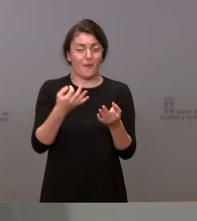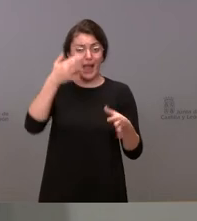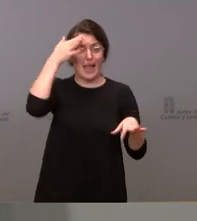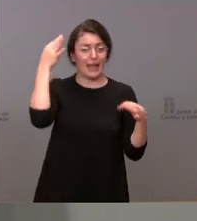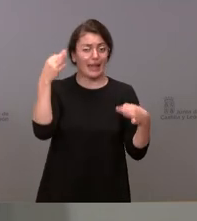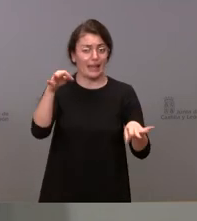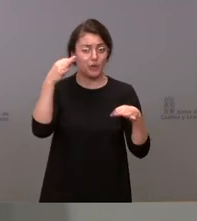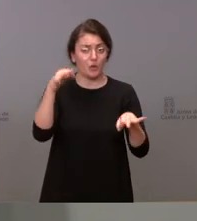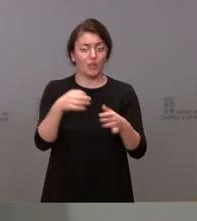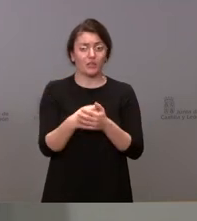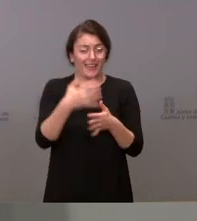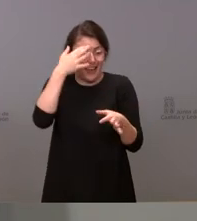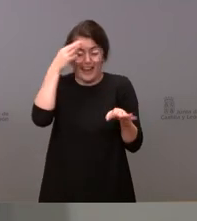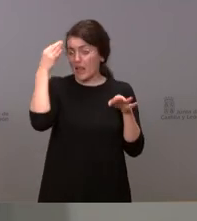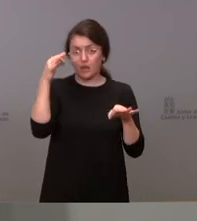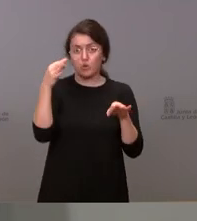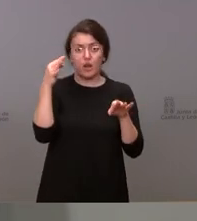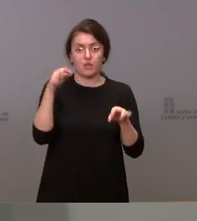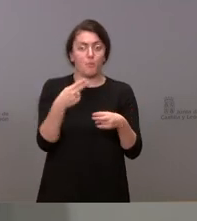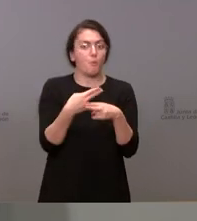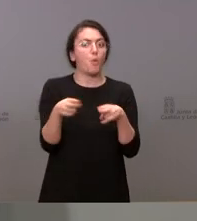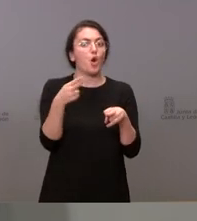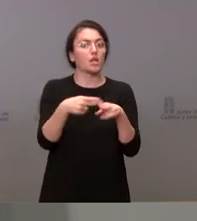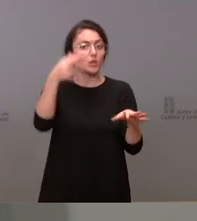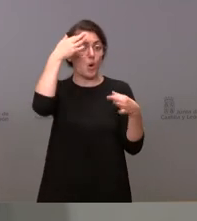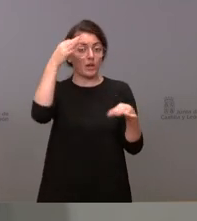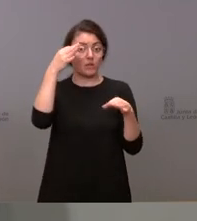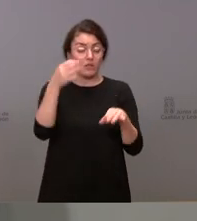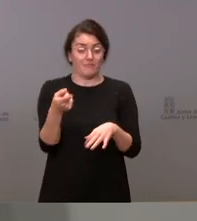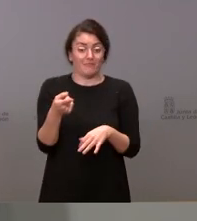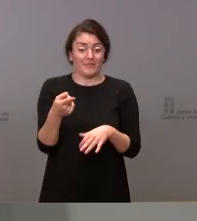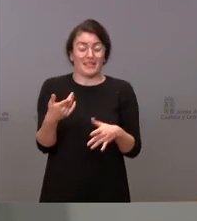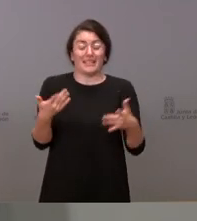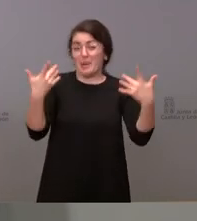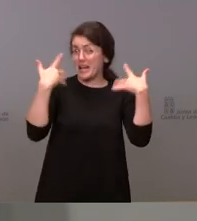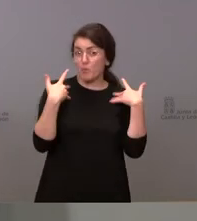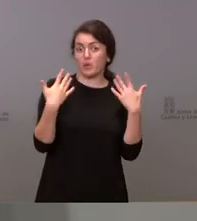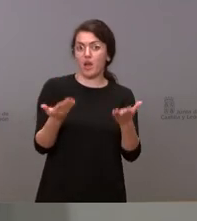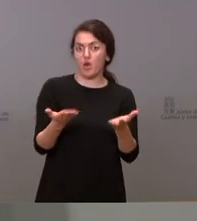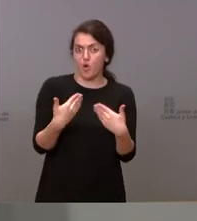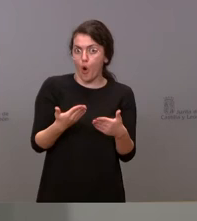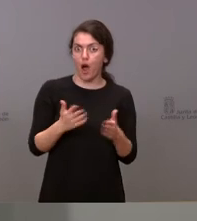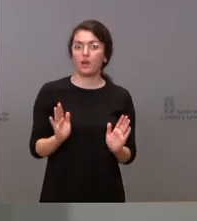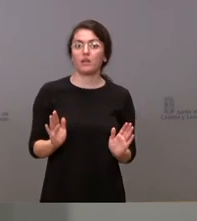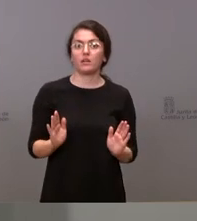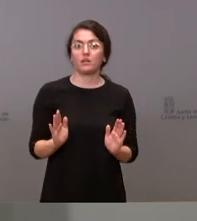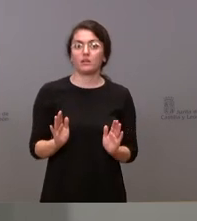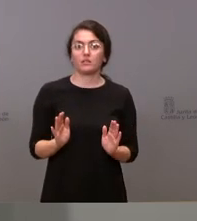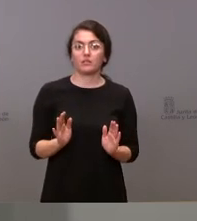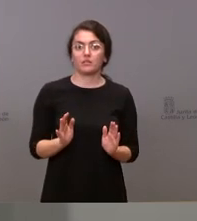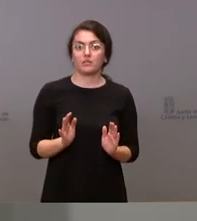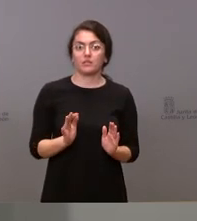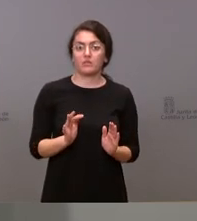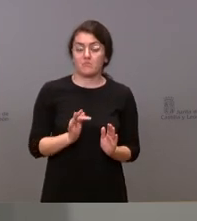pero muy ignorante políticamente, y desde luego es una señal de irresponsabilidad absoluta y que además les deslegitima para acceder